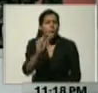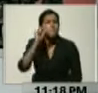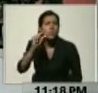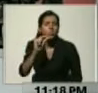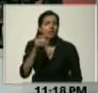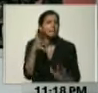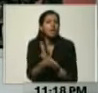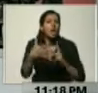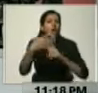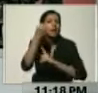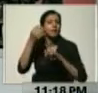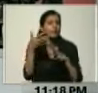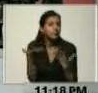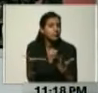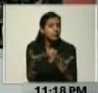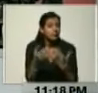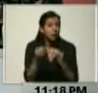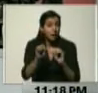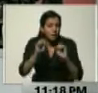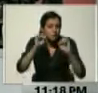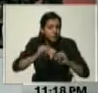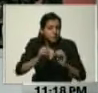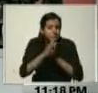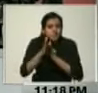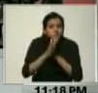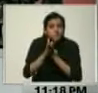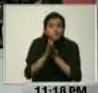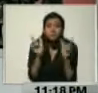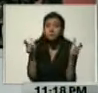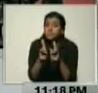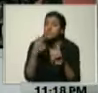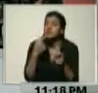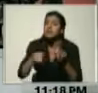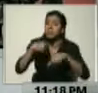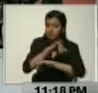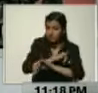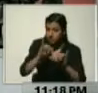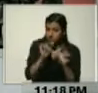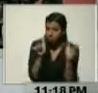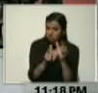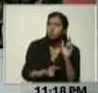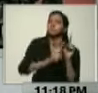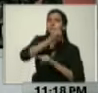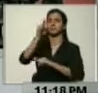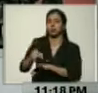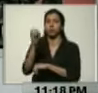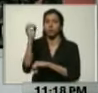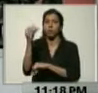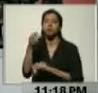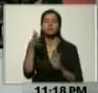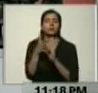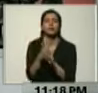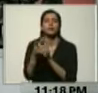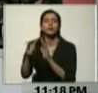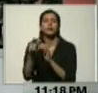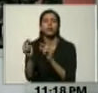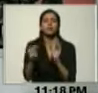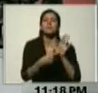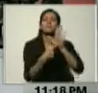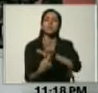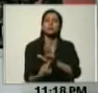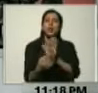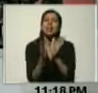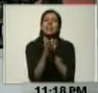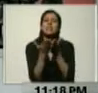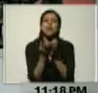lograr? Conspiración. Luego de esta reunión se trasladaron a un foro explicativo del pseudo libro de Leopoldo López. Digo pseudo